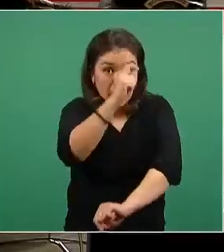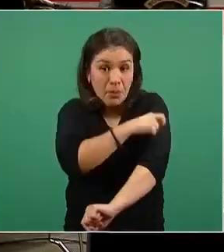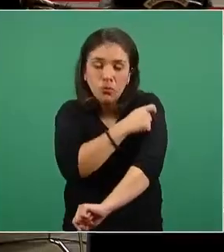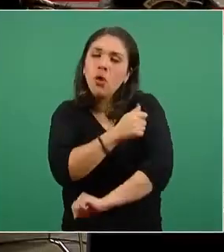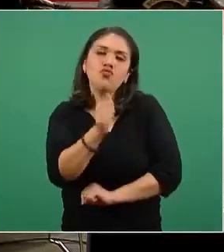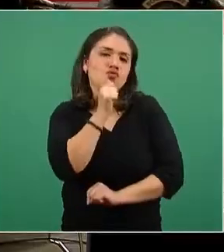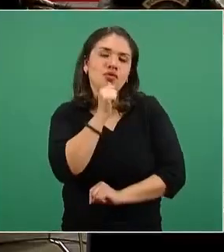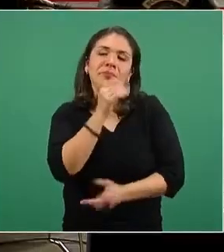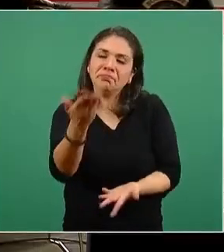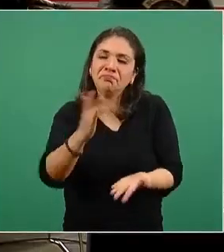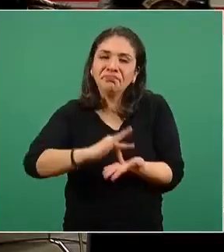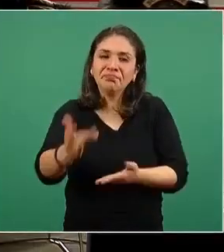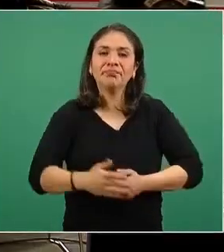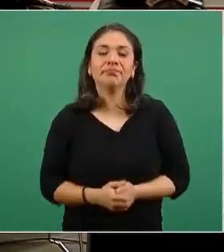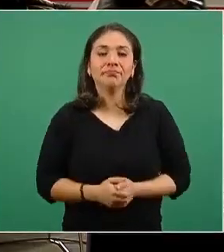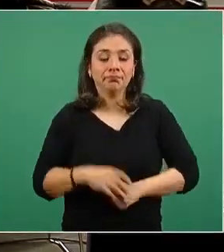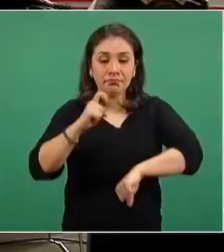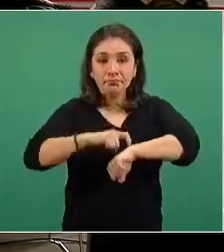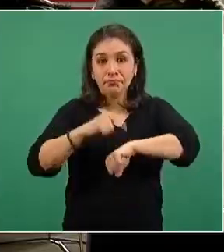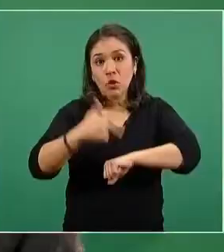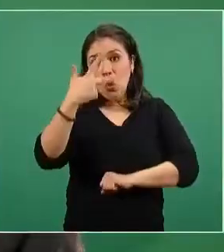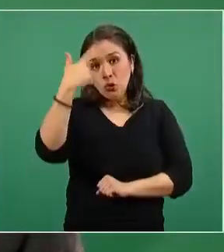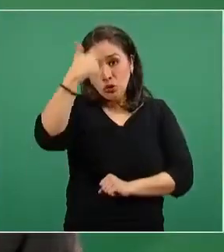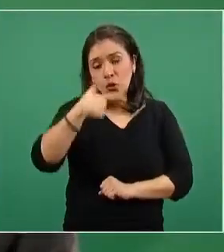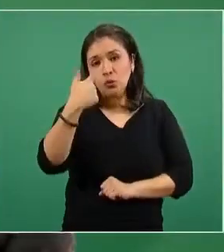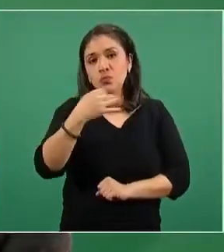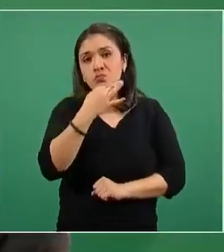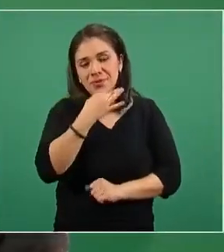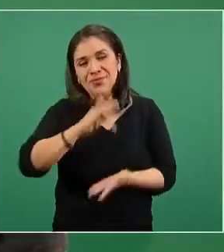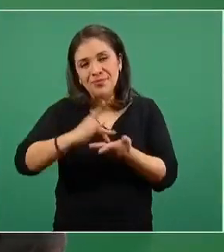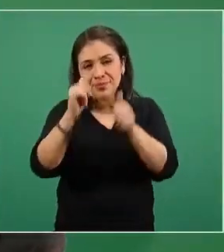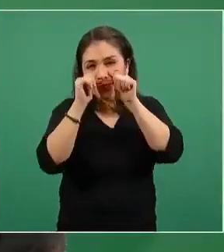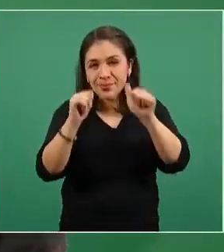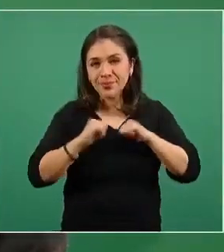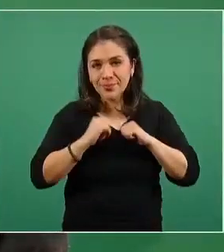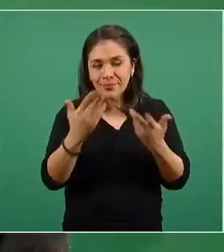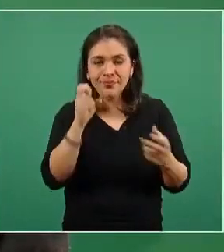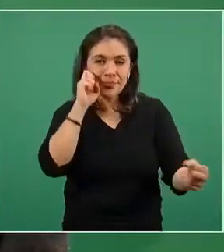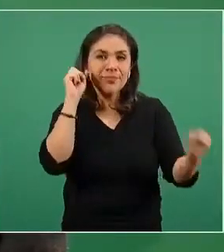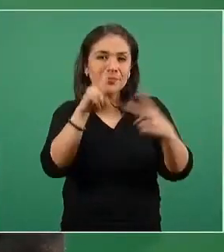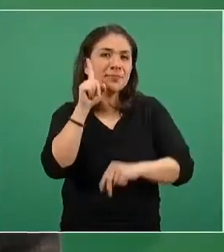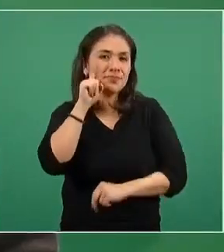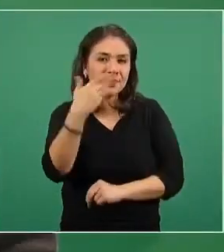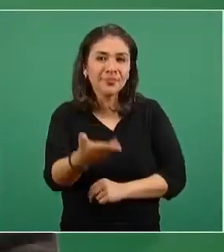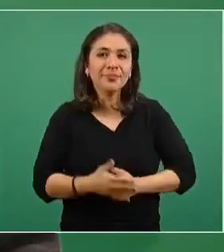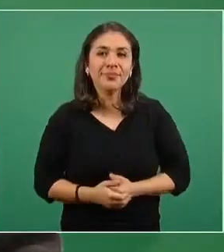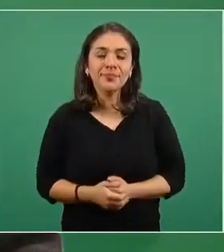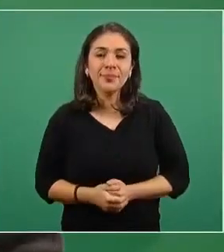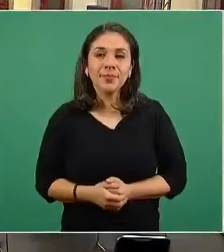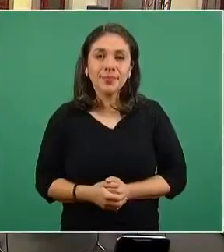Muchas gracias. Son las 20:01. Muchas gracias por su atención. Nos vemos mañana.